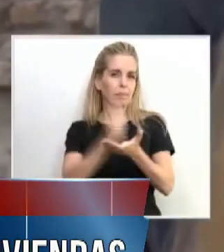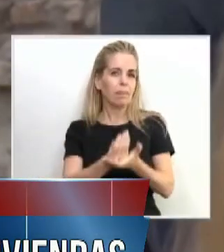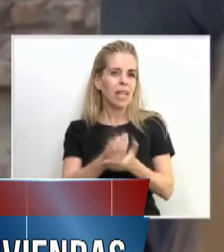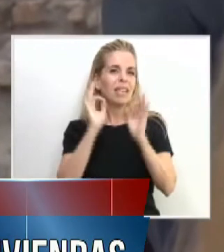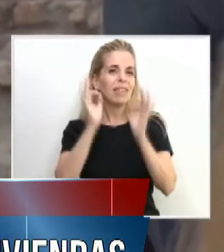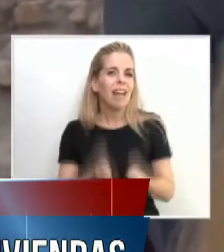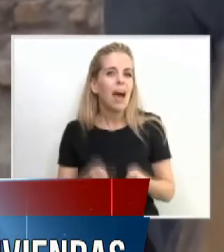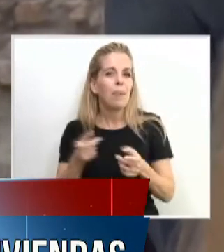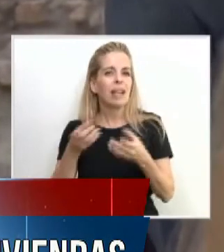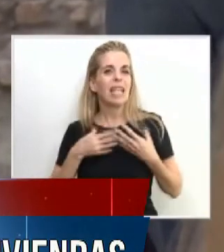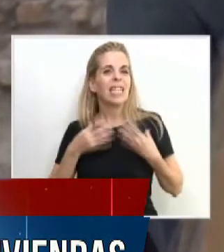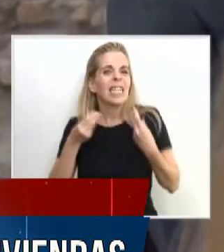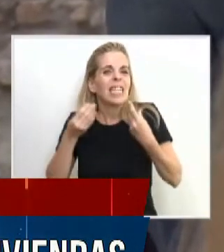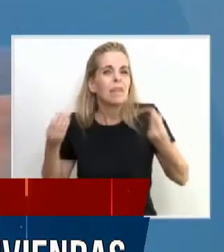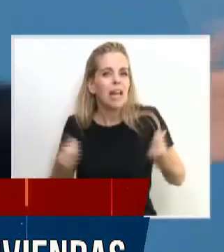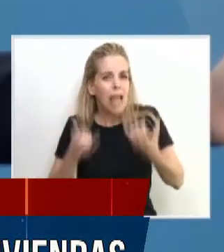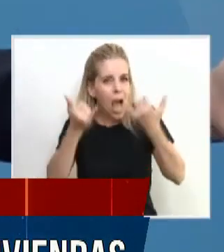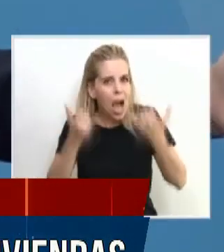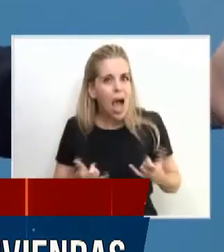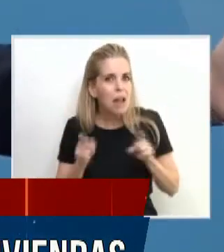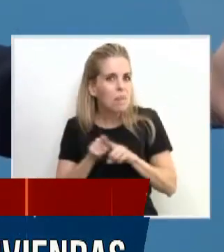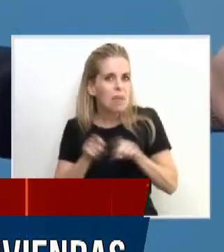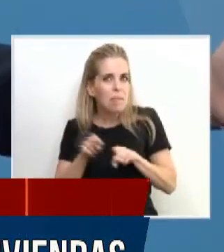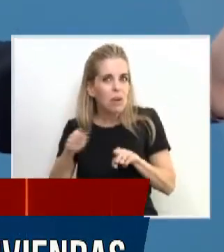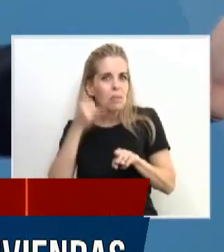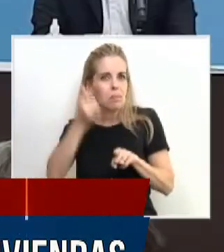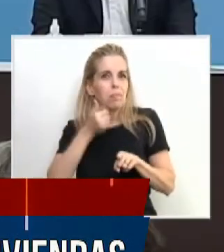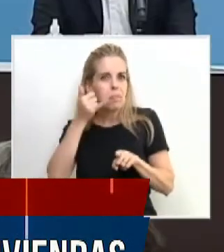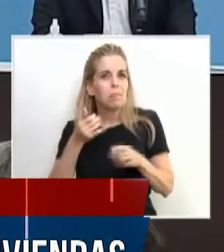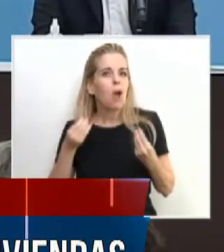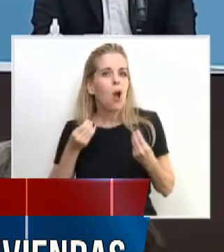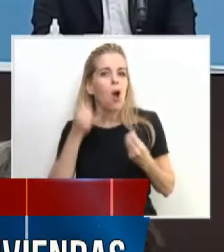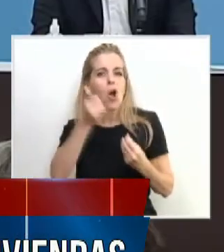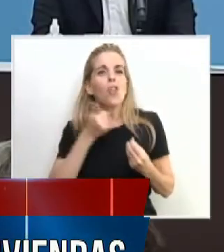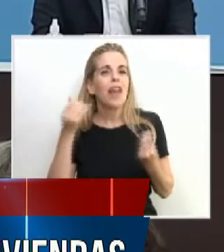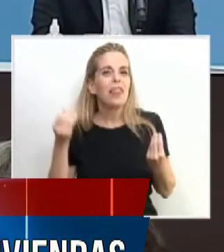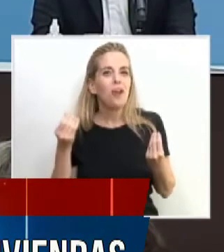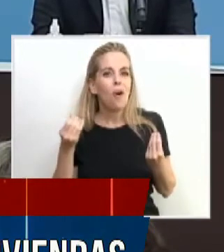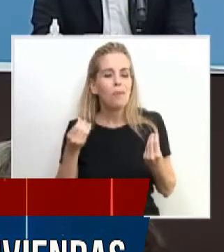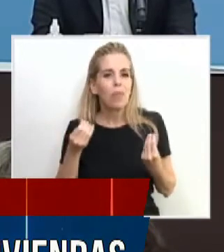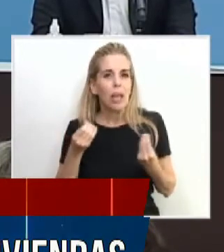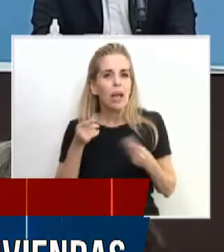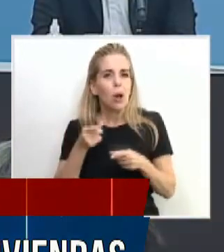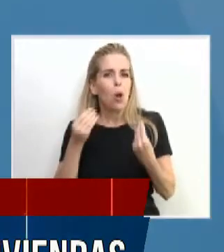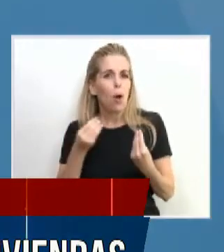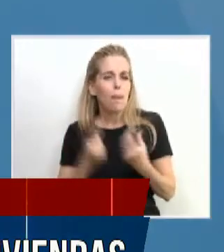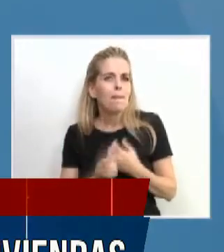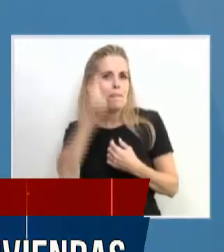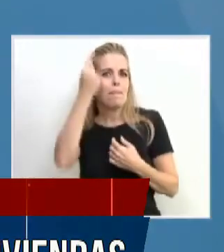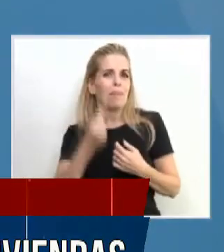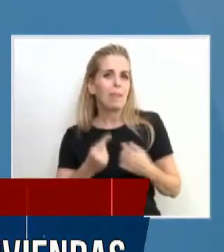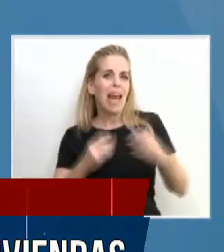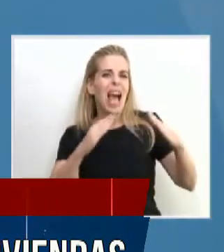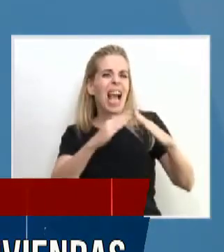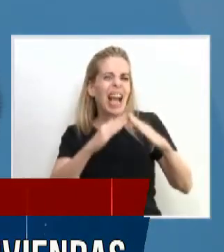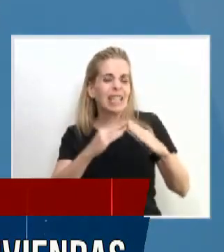tiene esa sensibilidad de la que habló, contando cómo se hacen las primeras casas, en el fondo